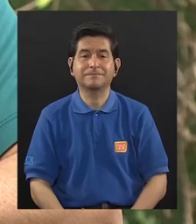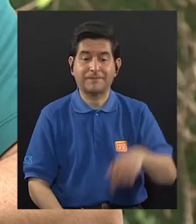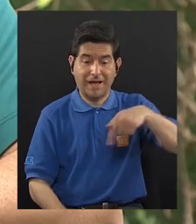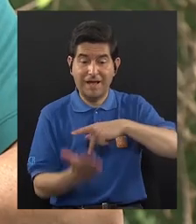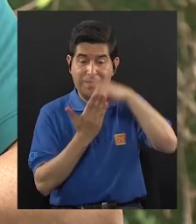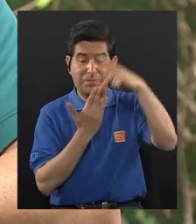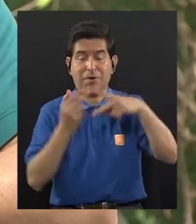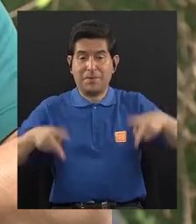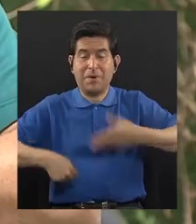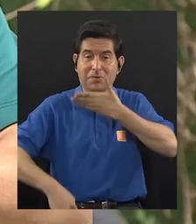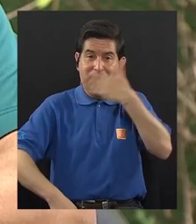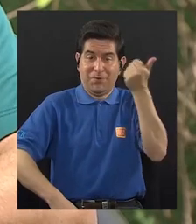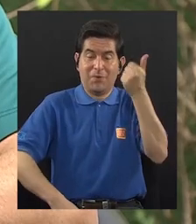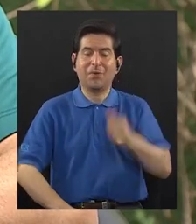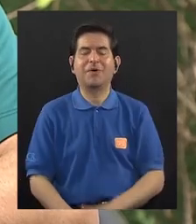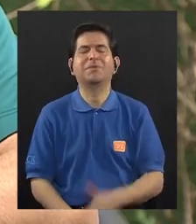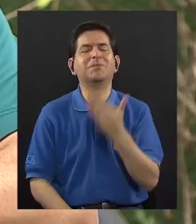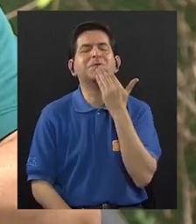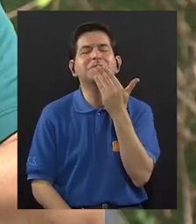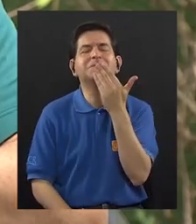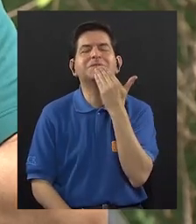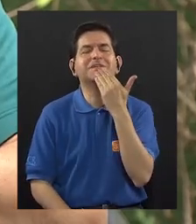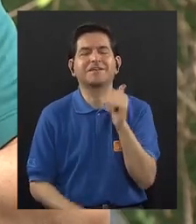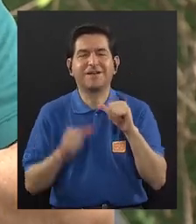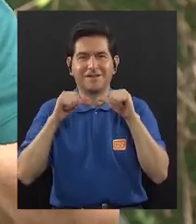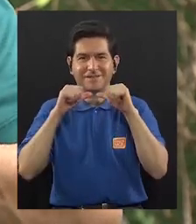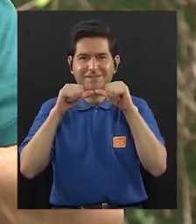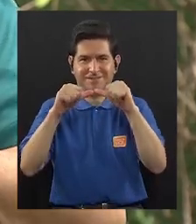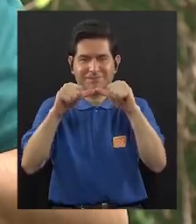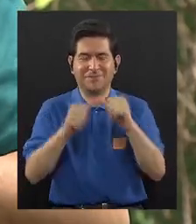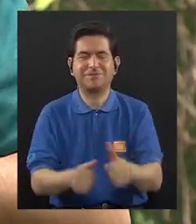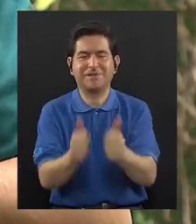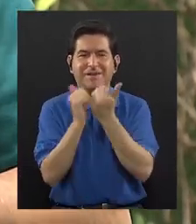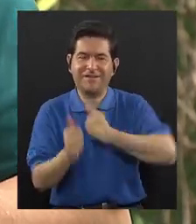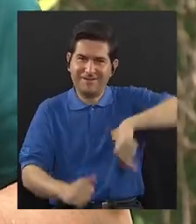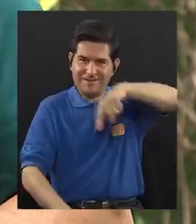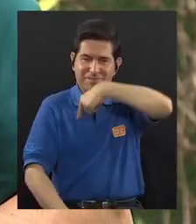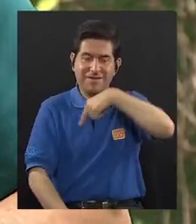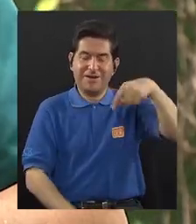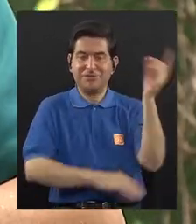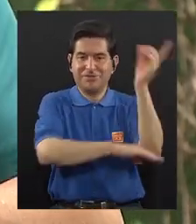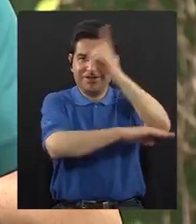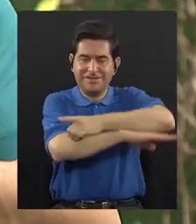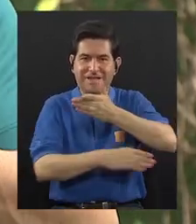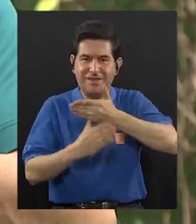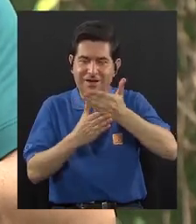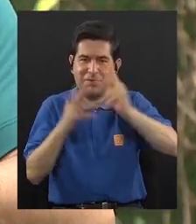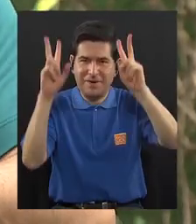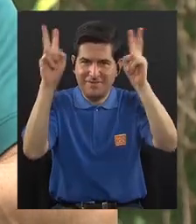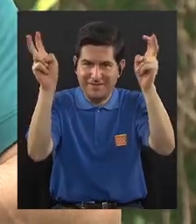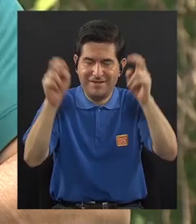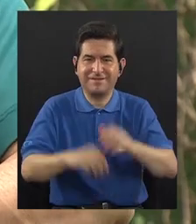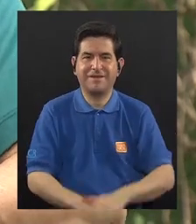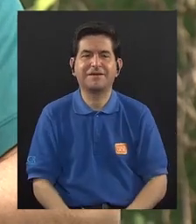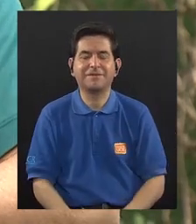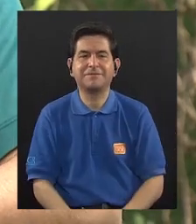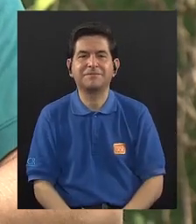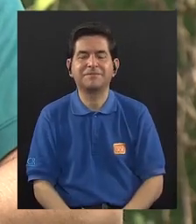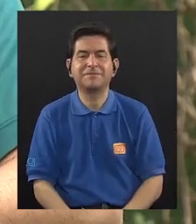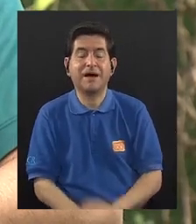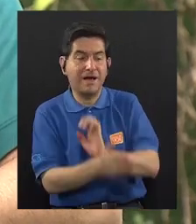somos vivir mejor y muchísimas gracias por continuar con nosotros el día de hoy compartiendo el tema de